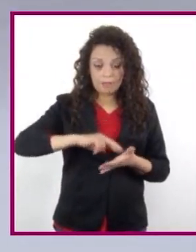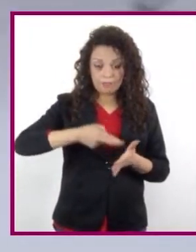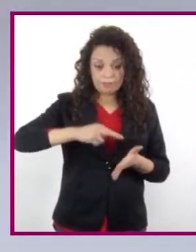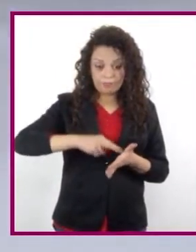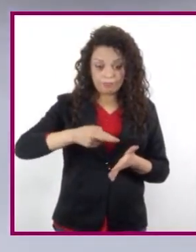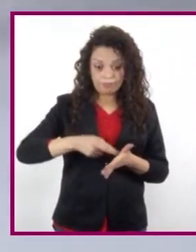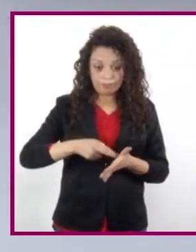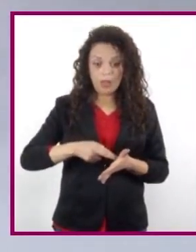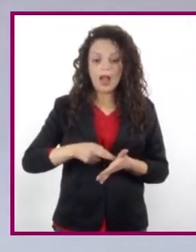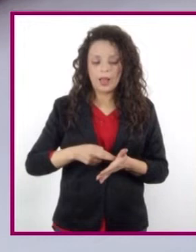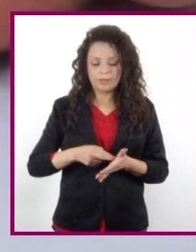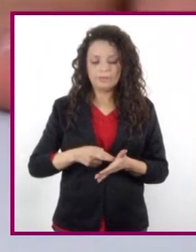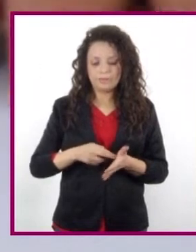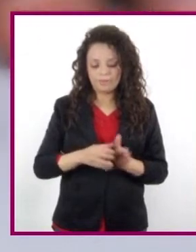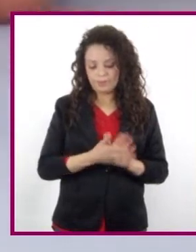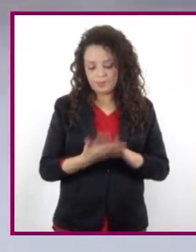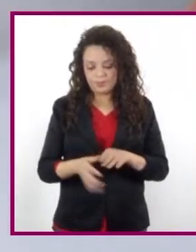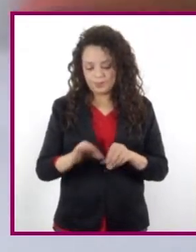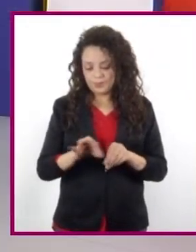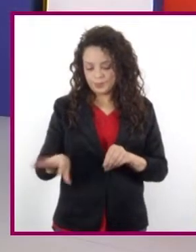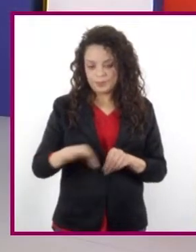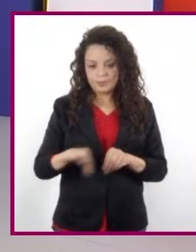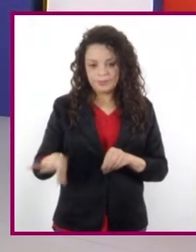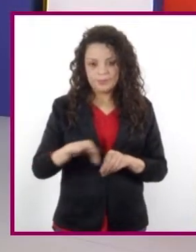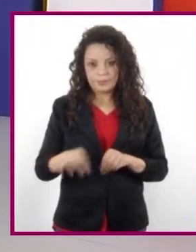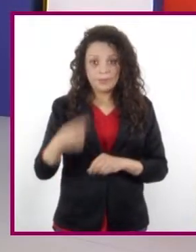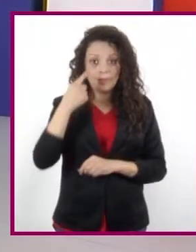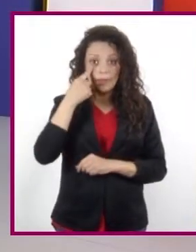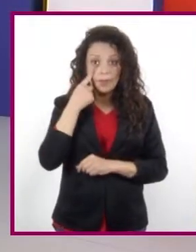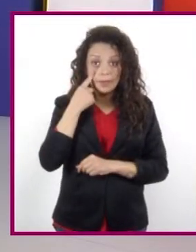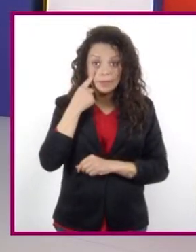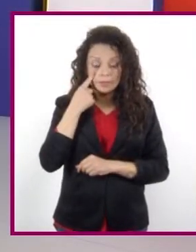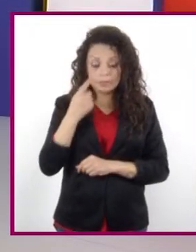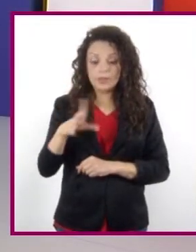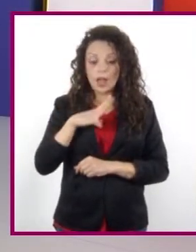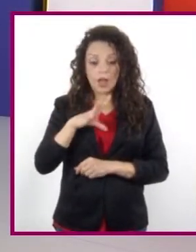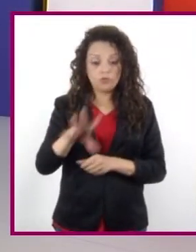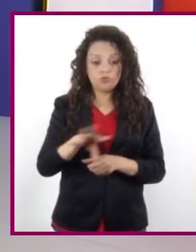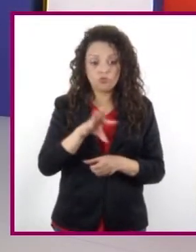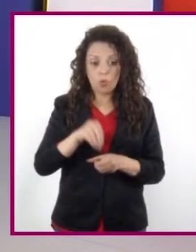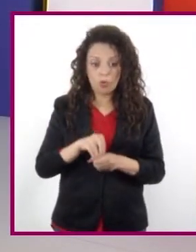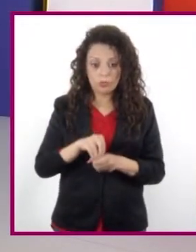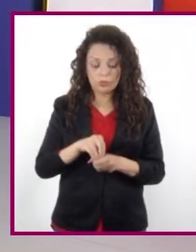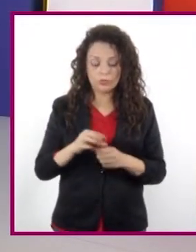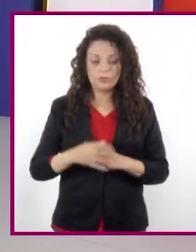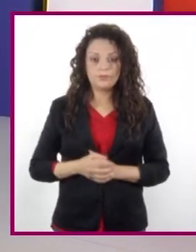procedemos a zafarlos. Traten de observar que estén todos ahí en su lugar